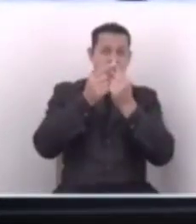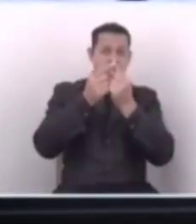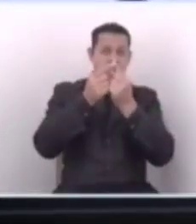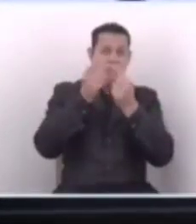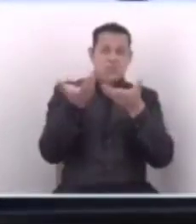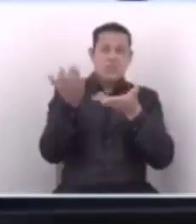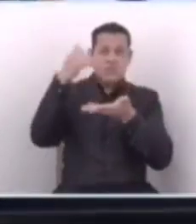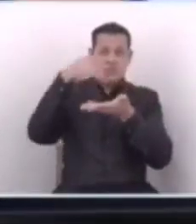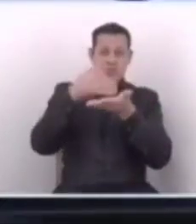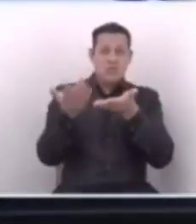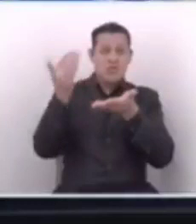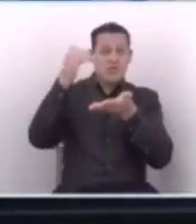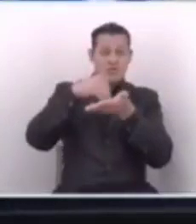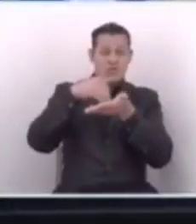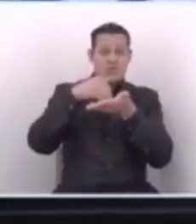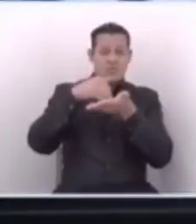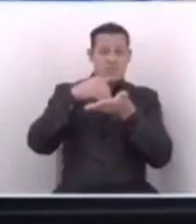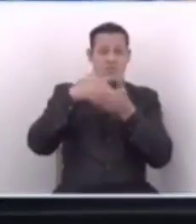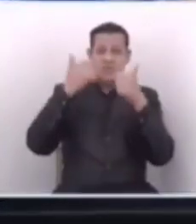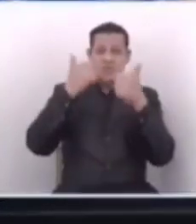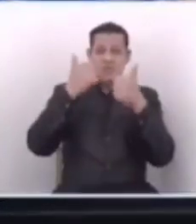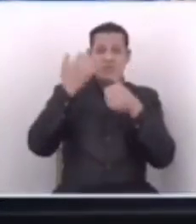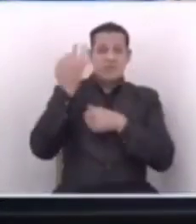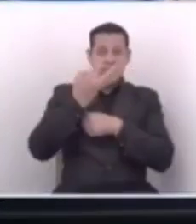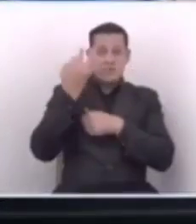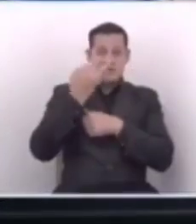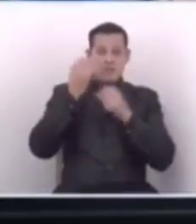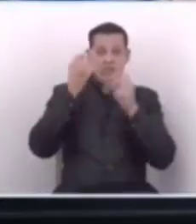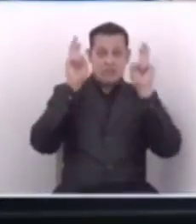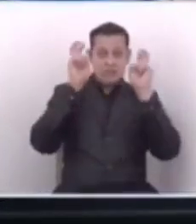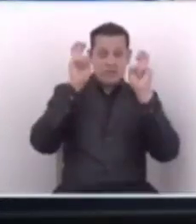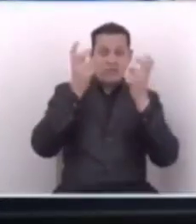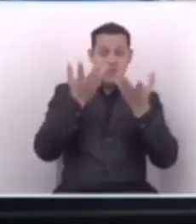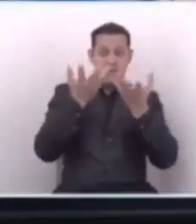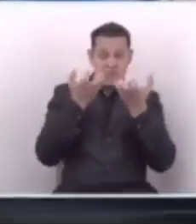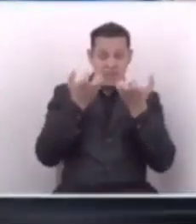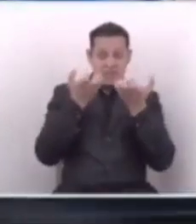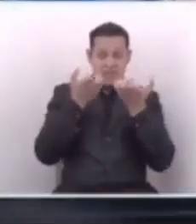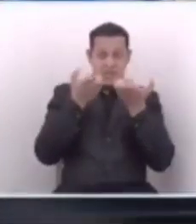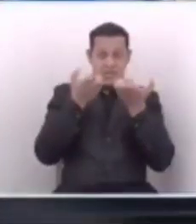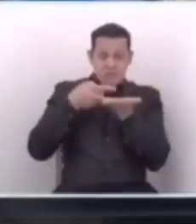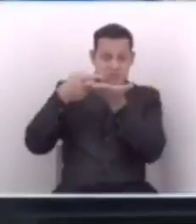Ahí lo van renovando. Dependiendo de lo que necesitan o el tema que quieren,